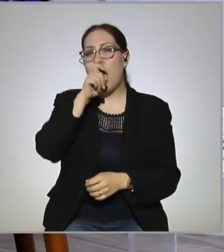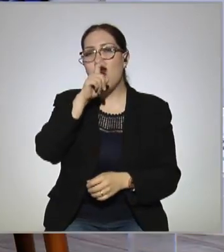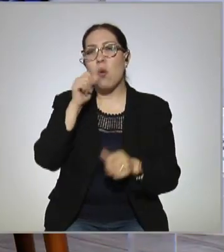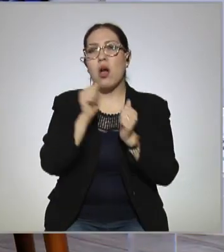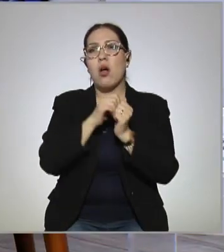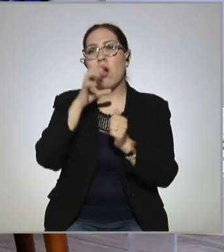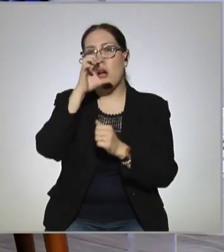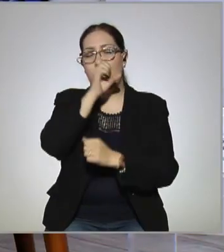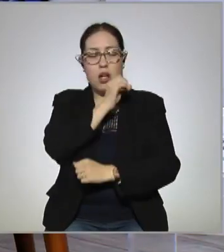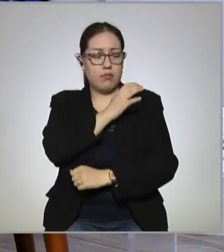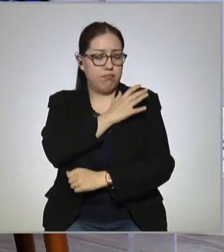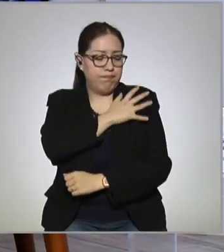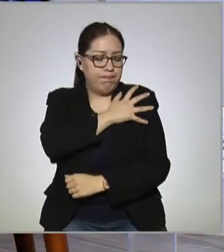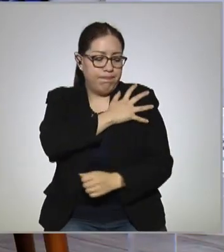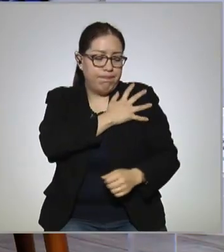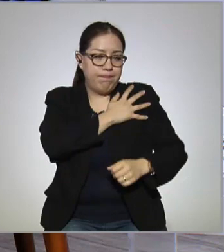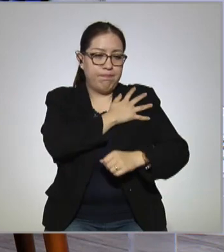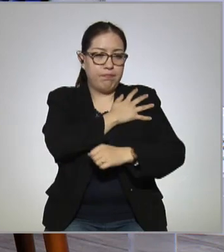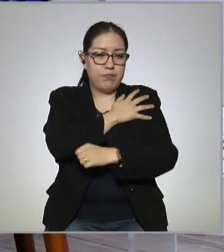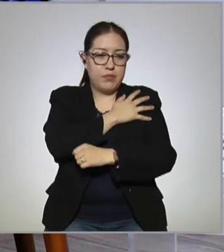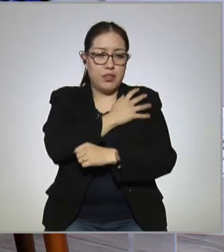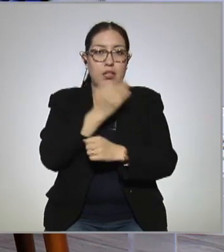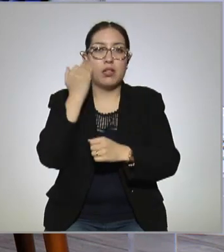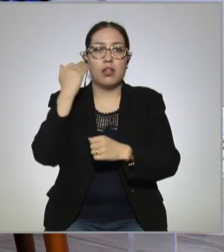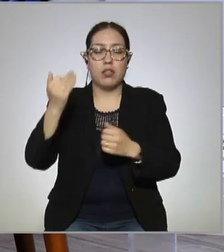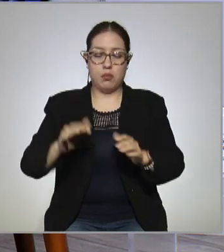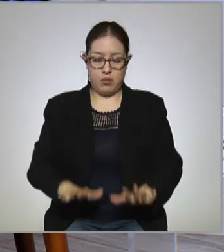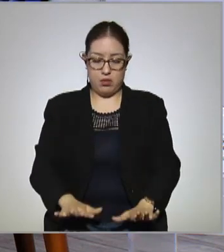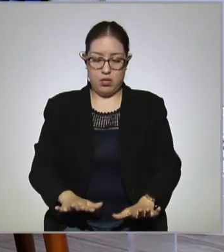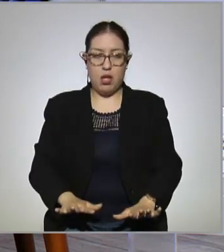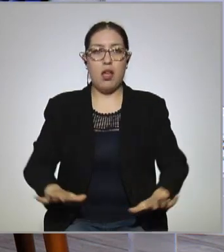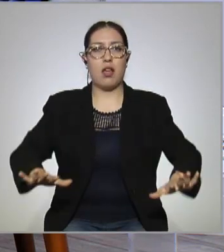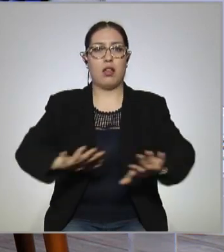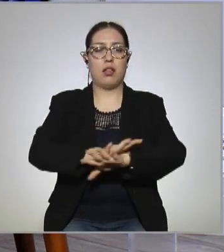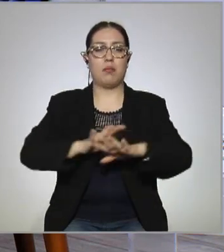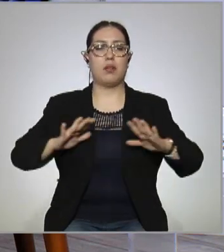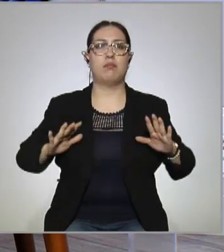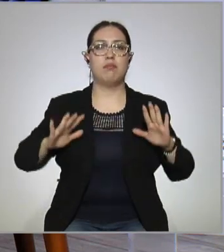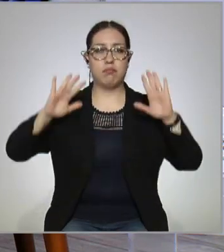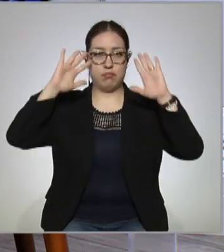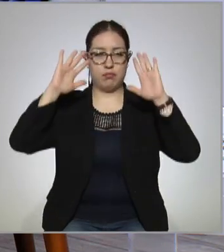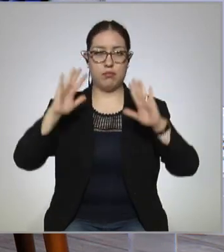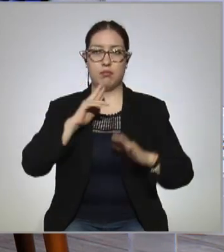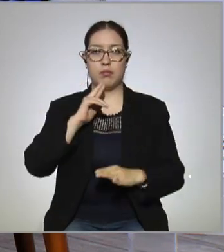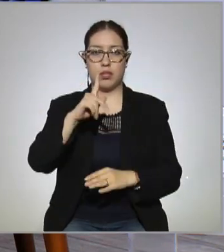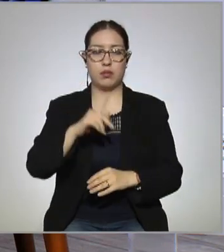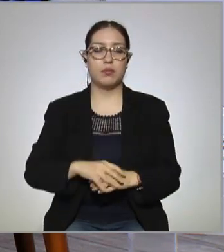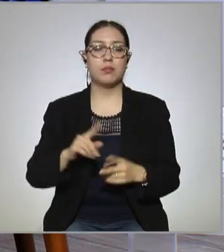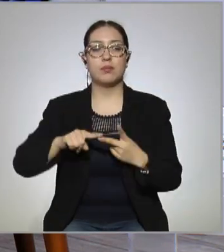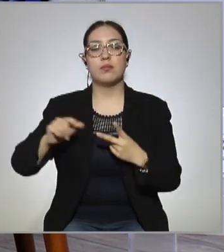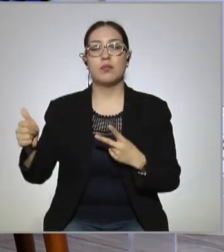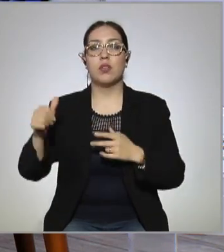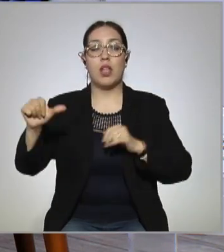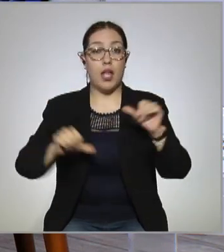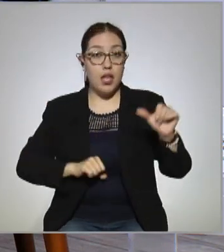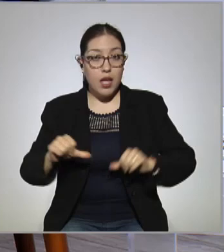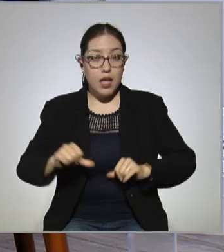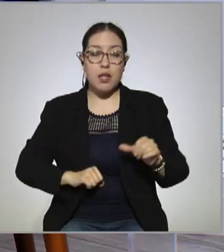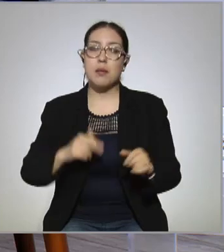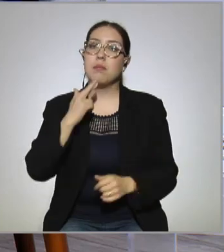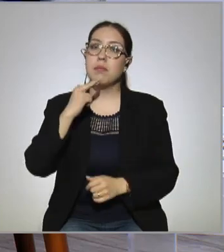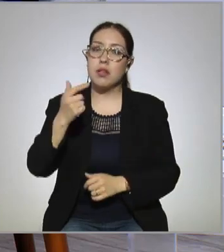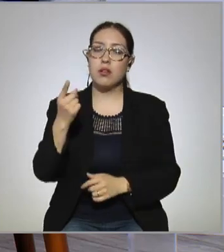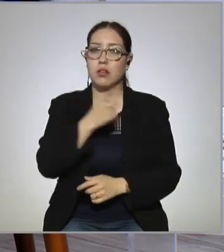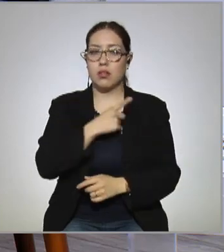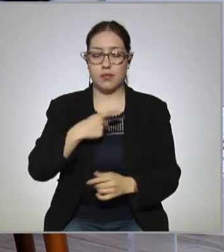e interrumpamos el ciclo de estar con las manos abajo de vez en cuando, entrenarlas un poco, levantándolas. Mantenernos activos y siempre escuchar